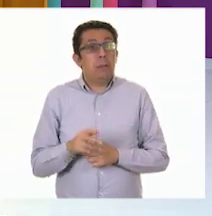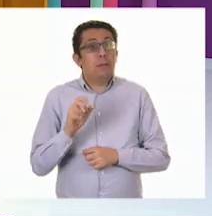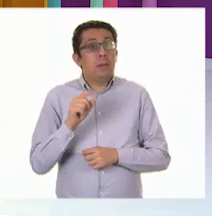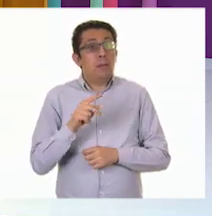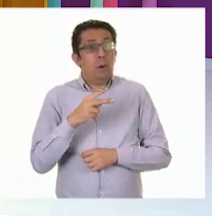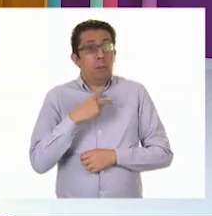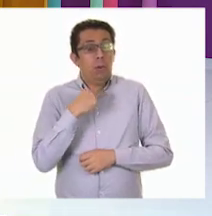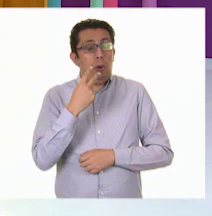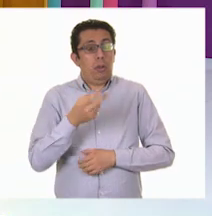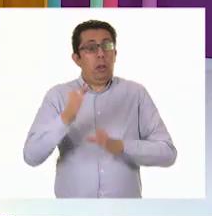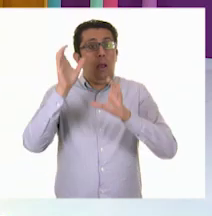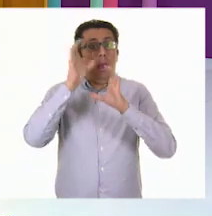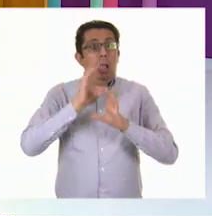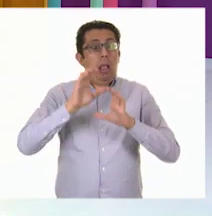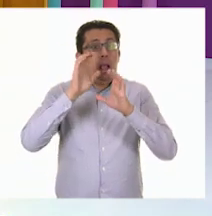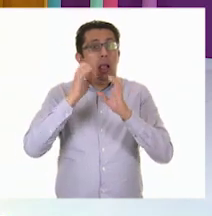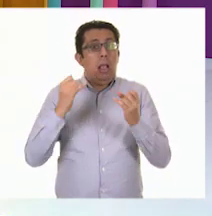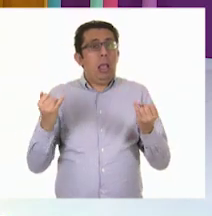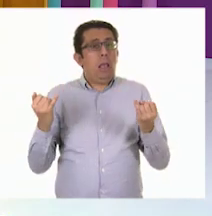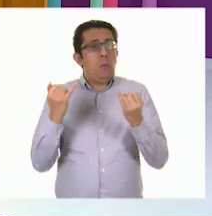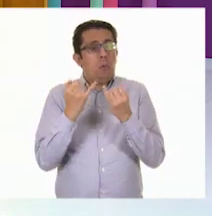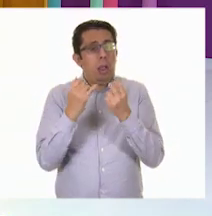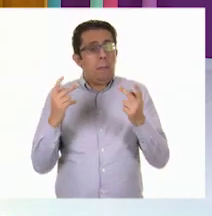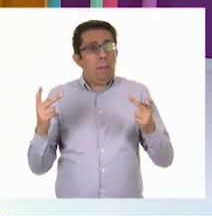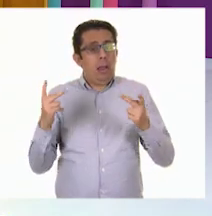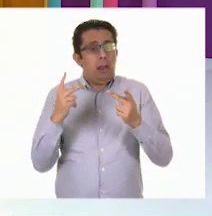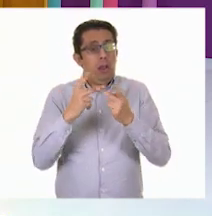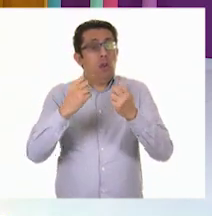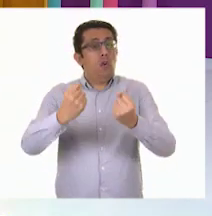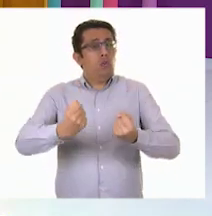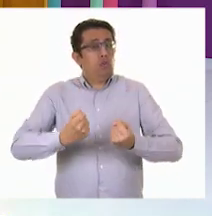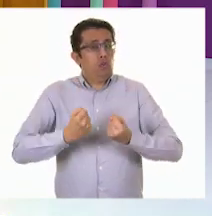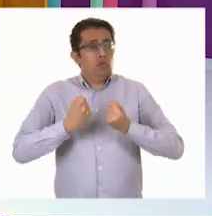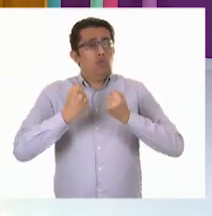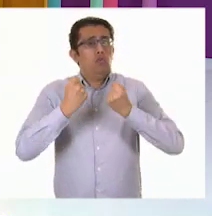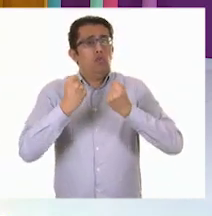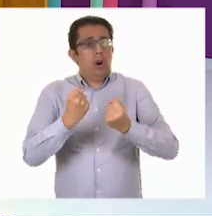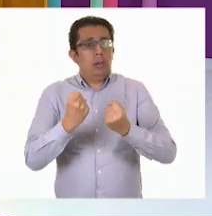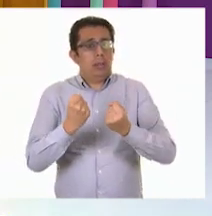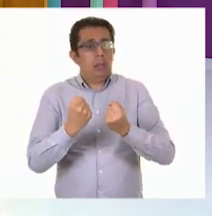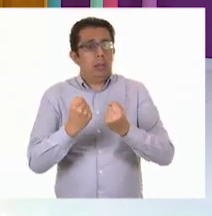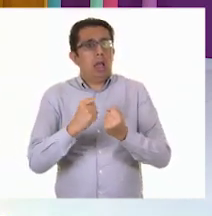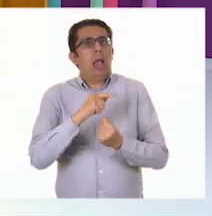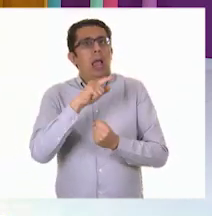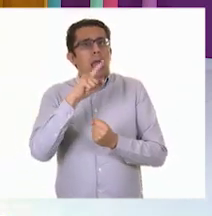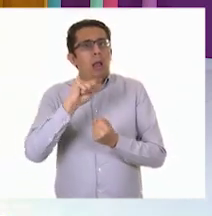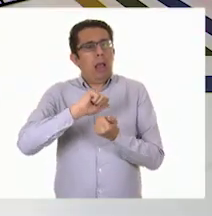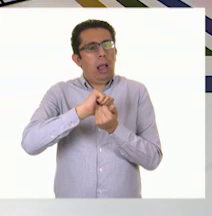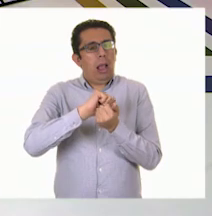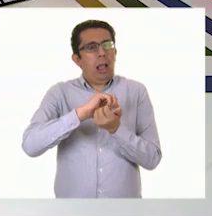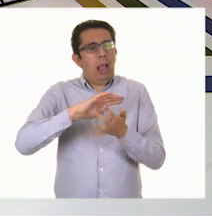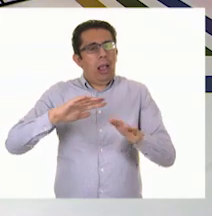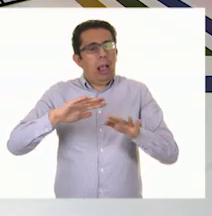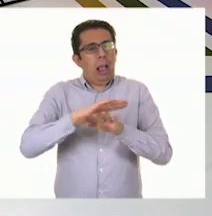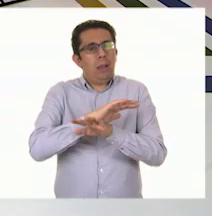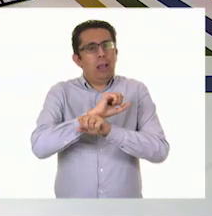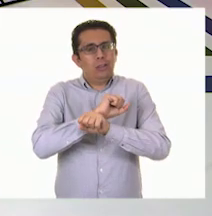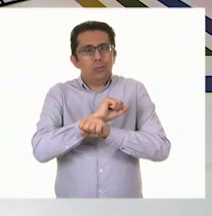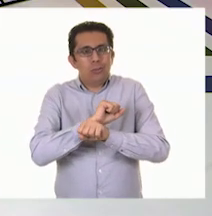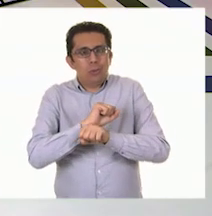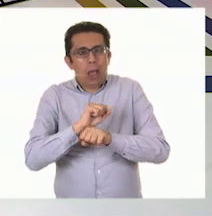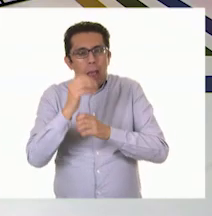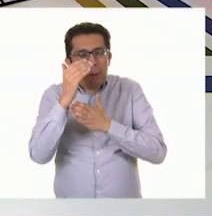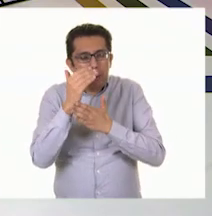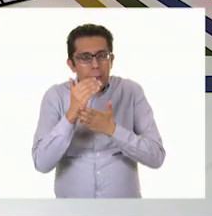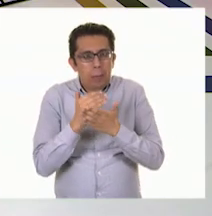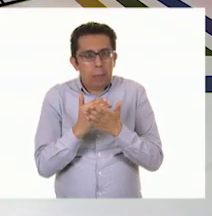voz también va a ser una intensidad grande y una intensidad pequeña. ¿Están listos? Listos. Voy a mi lugar